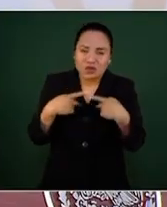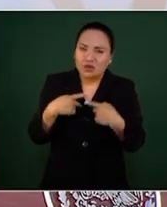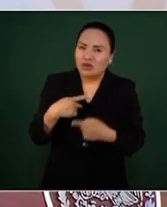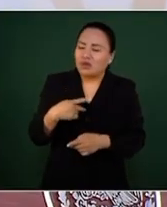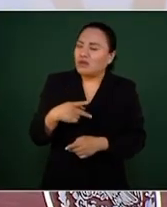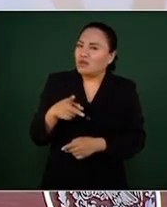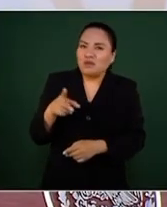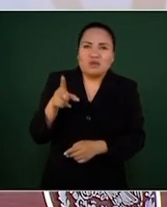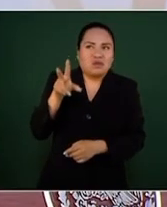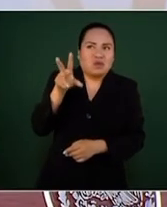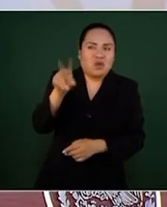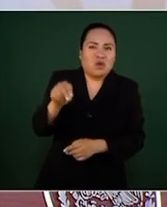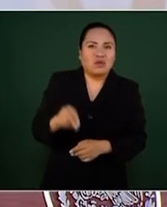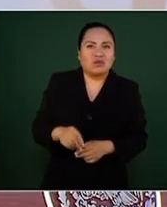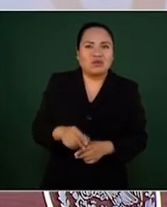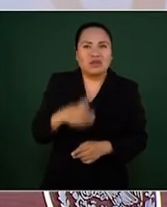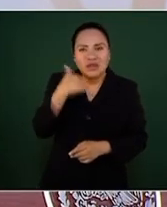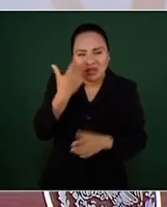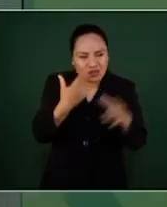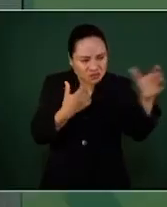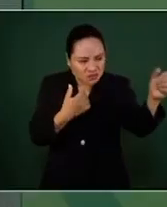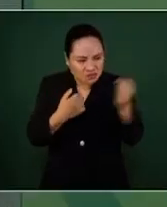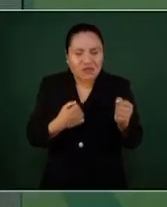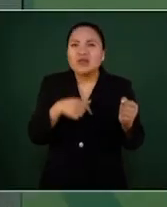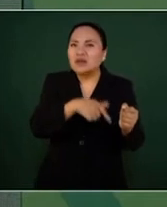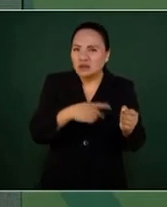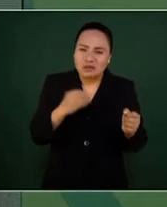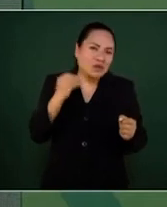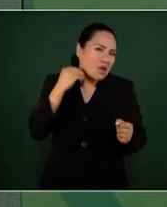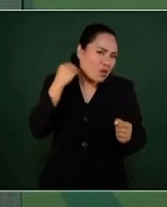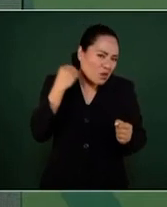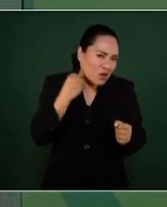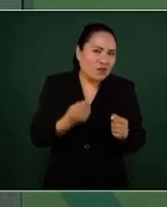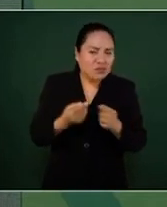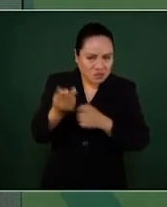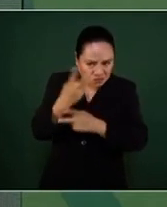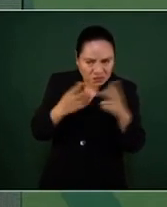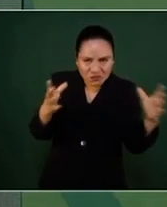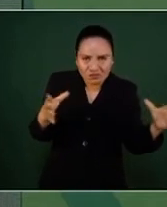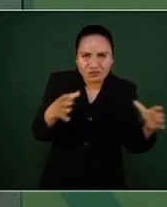tienen que estar nuestros abogados, tienen que estar los